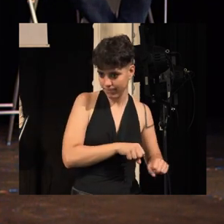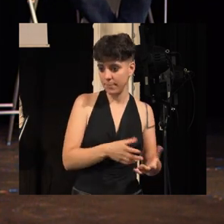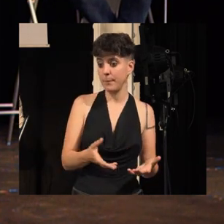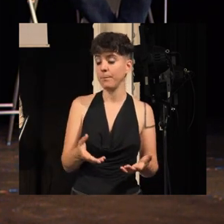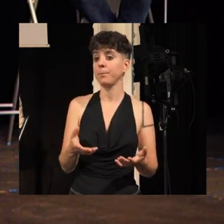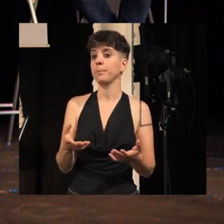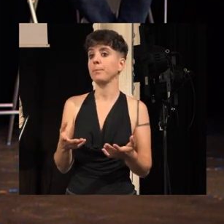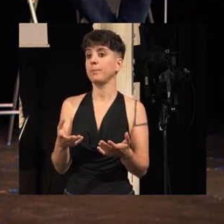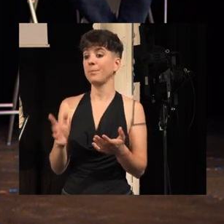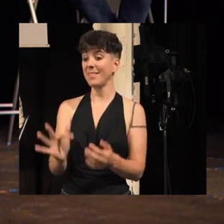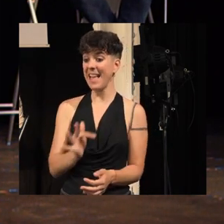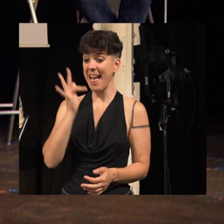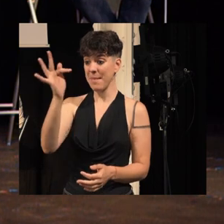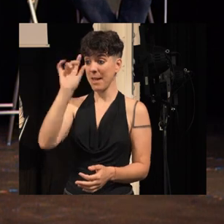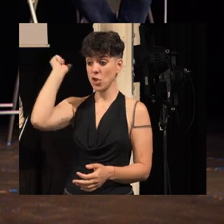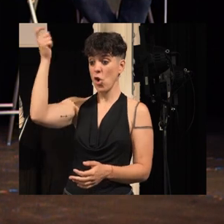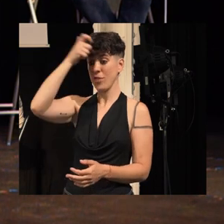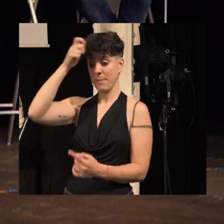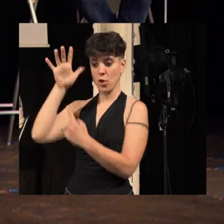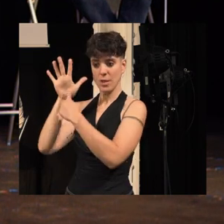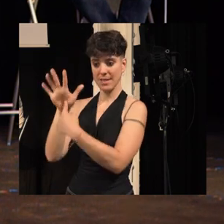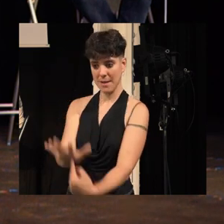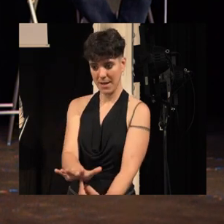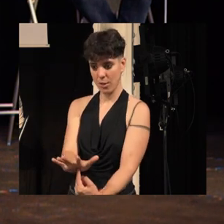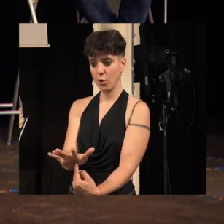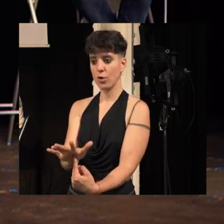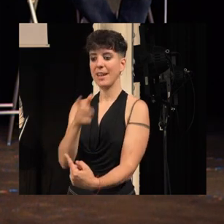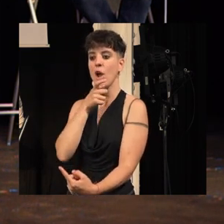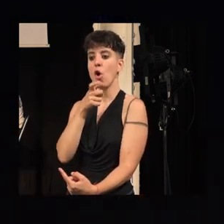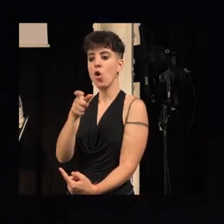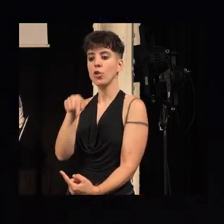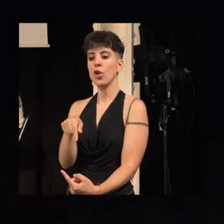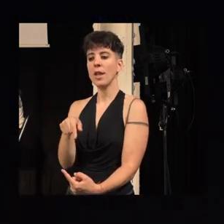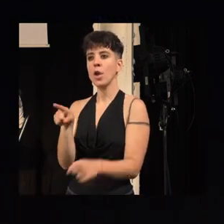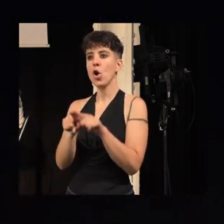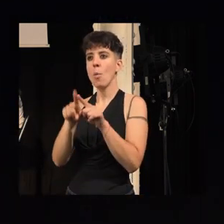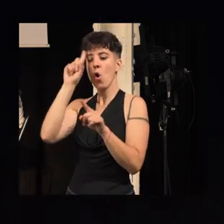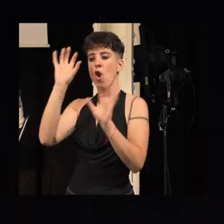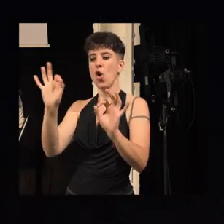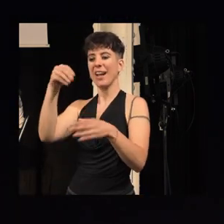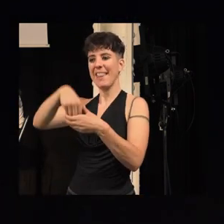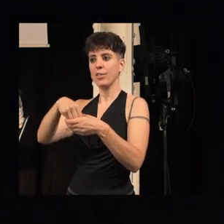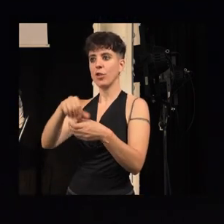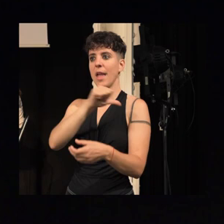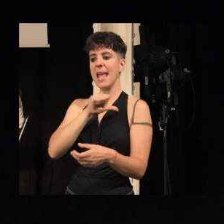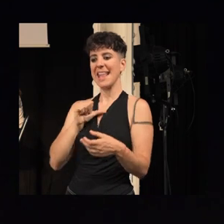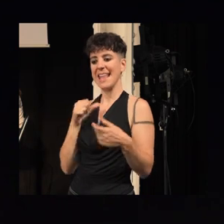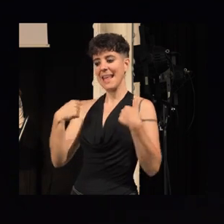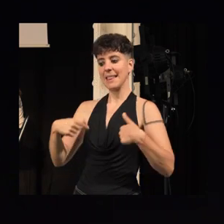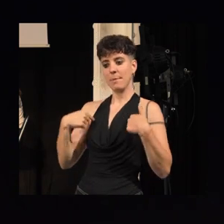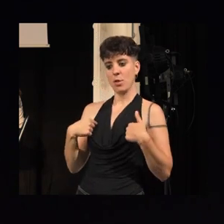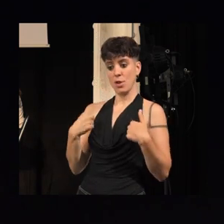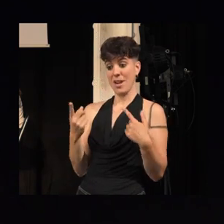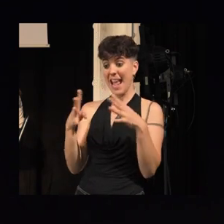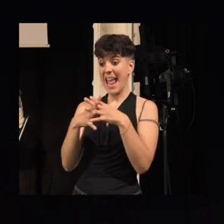Además, bajo el concepto de discriminación y crimen de odio, hay una lógica de individualización de la opresión que escapa a una comprensión